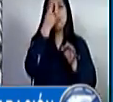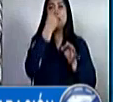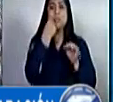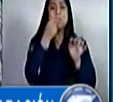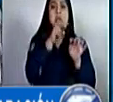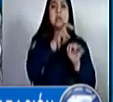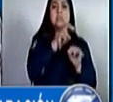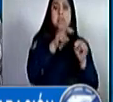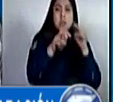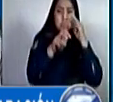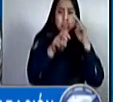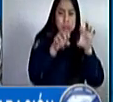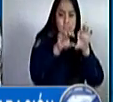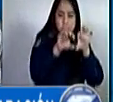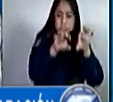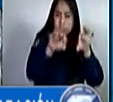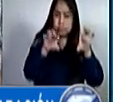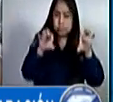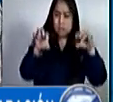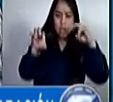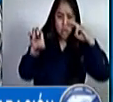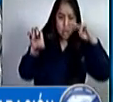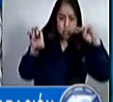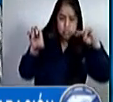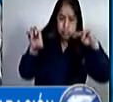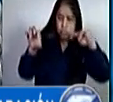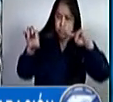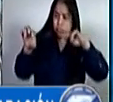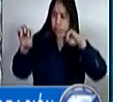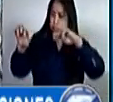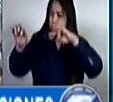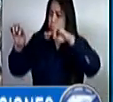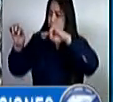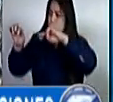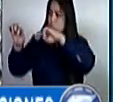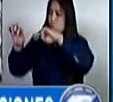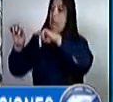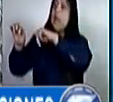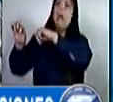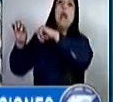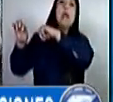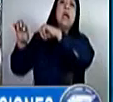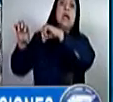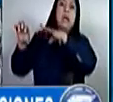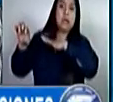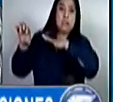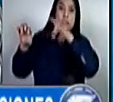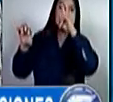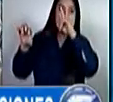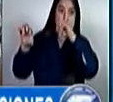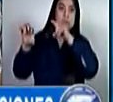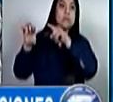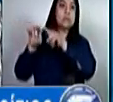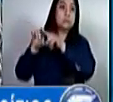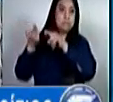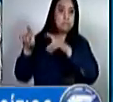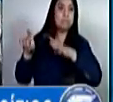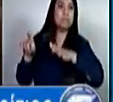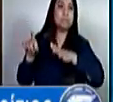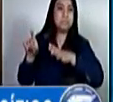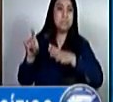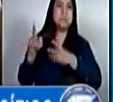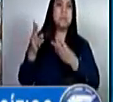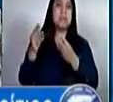el personal de la municipalidad, como lo consta en los videos, se pudo observar el asolvamiento del material